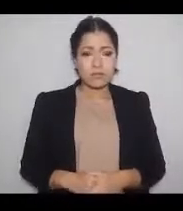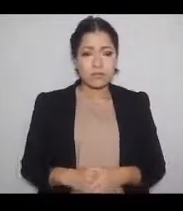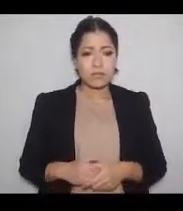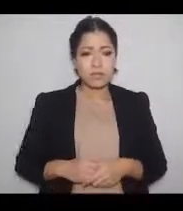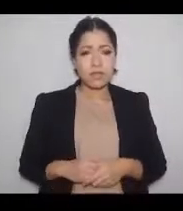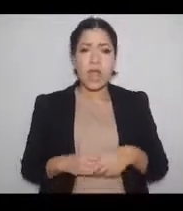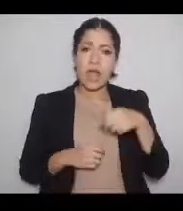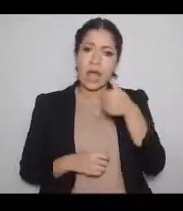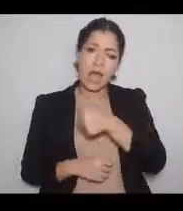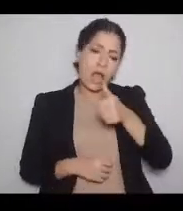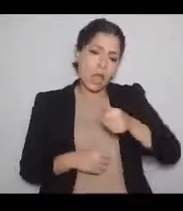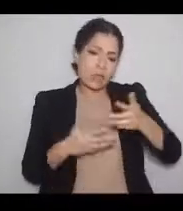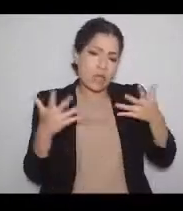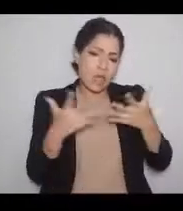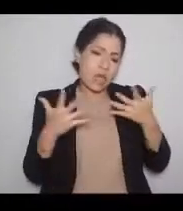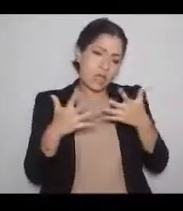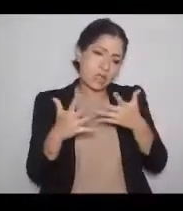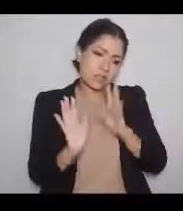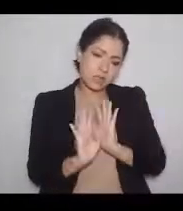Cada una hizo lo que pudo.